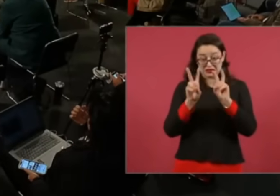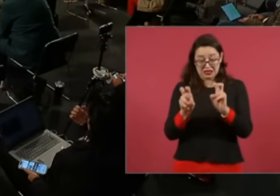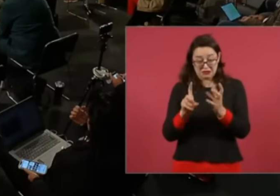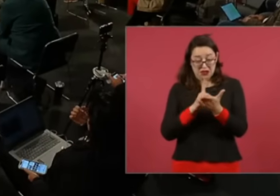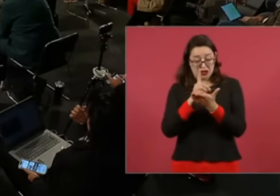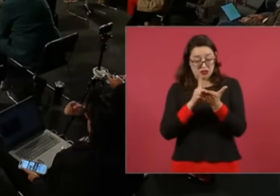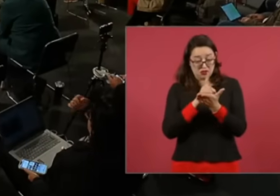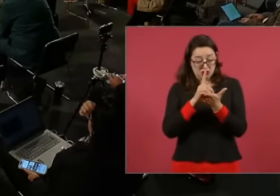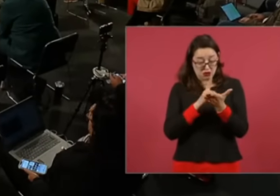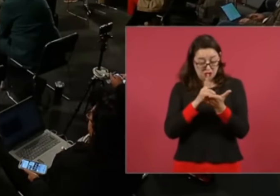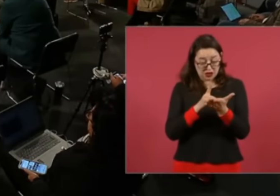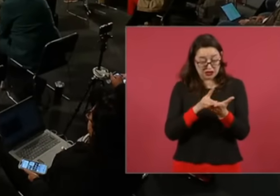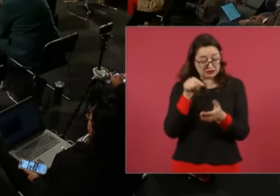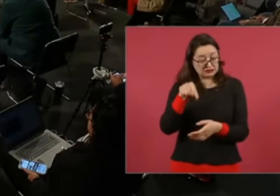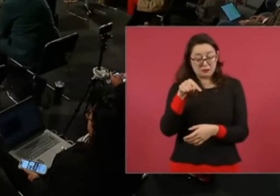que en Michoacán